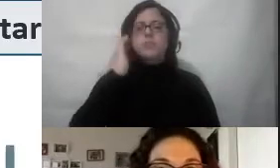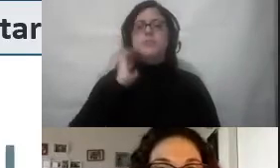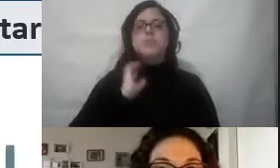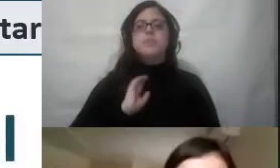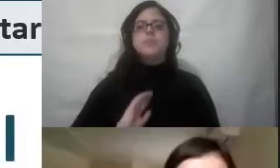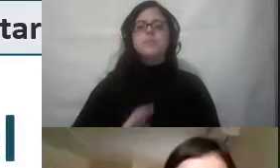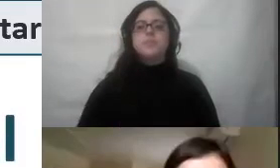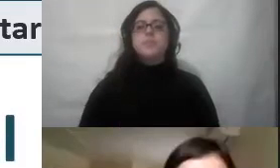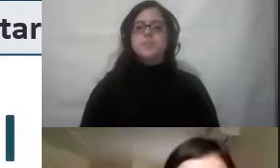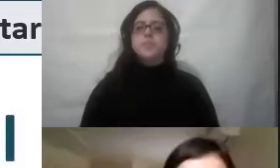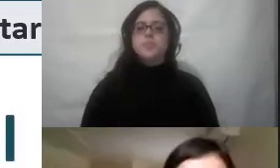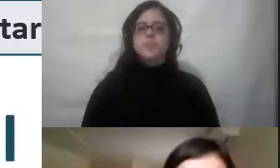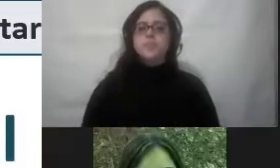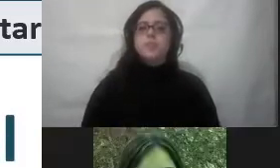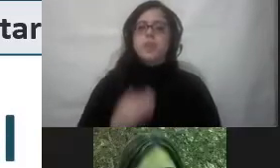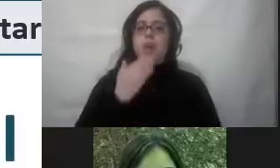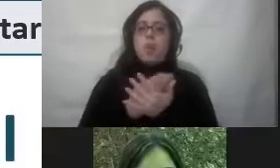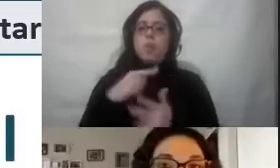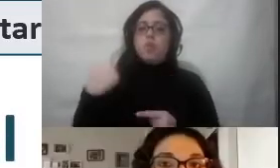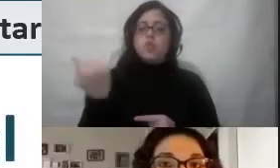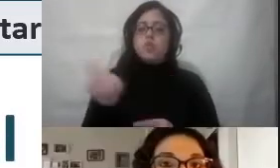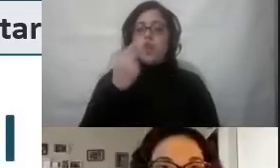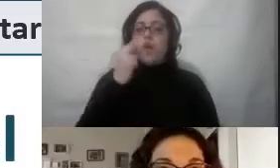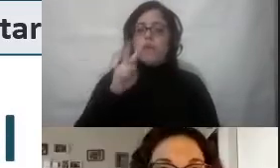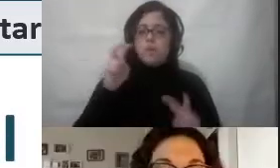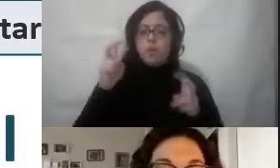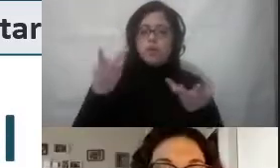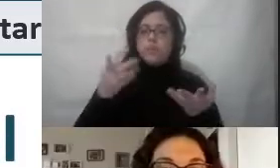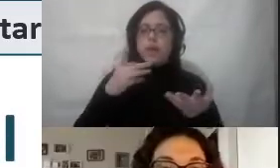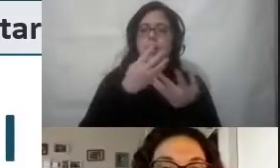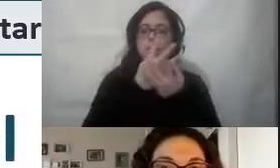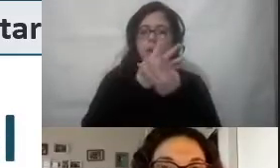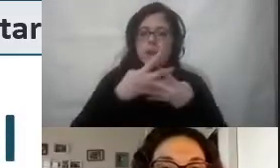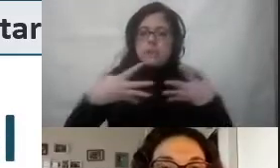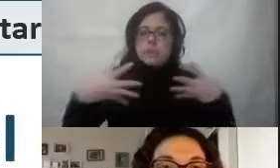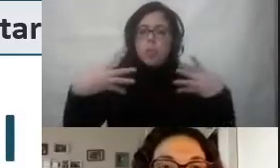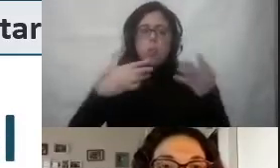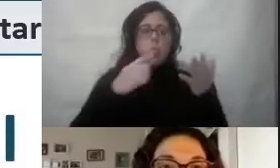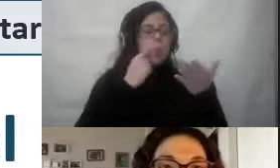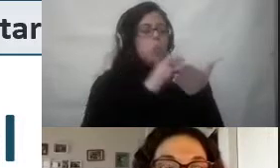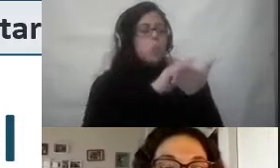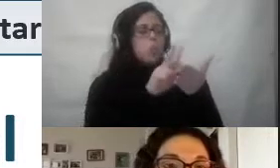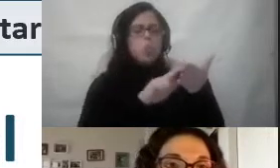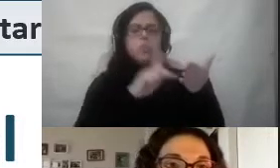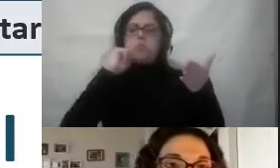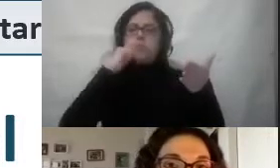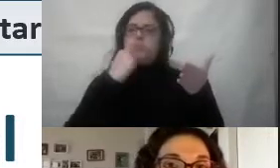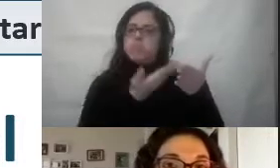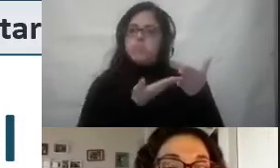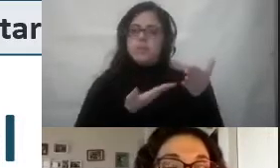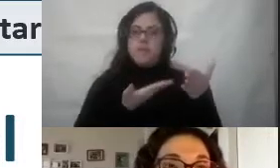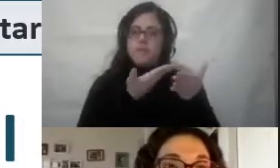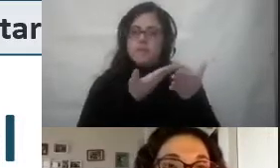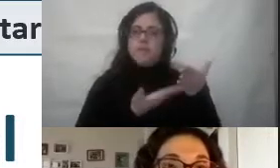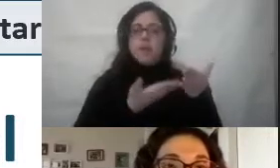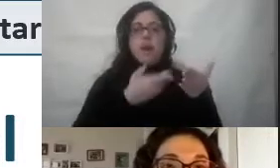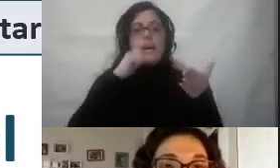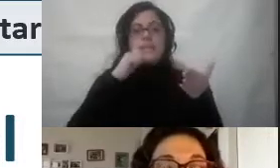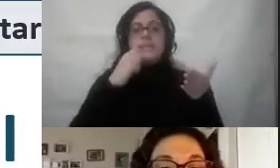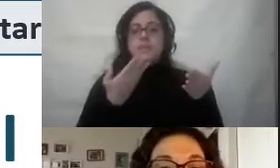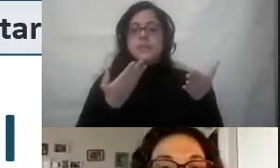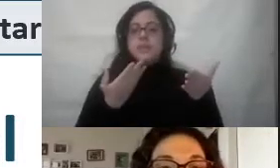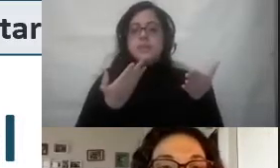Entonces, cuando decimos interpretar el currículum, ¿qué implica eso? Lo primero es decir que el currículum es interpretable y